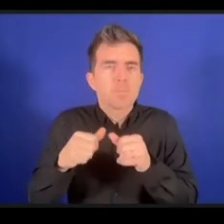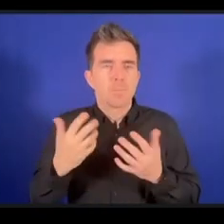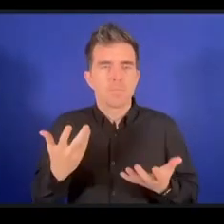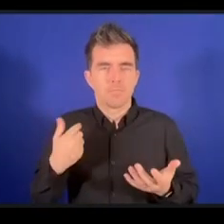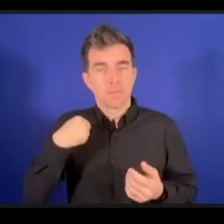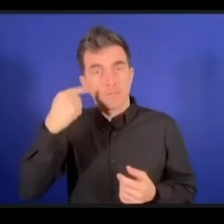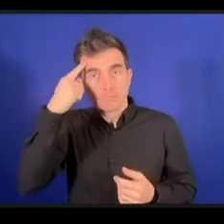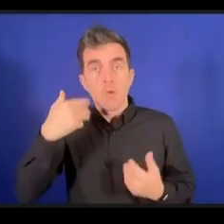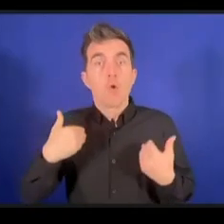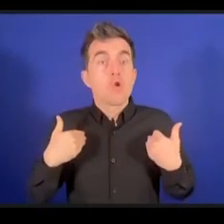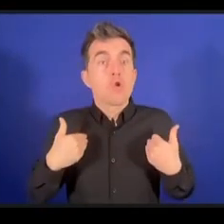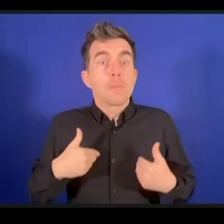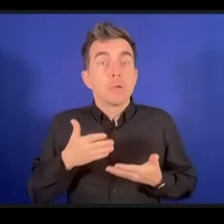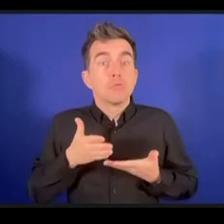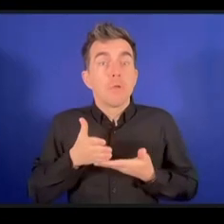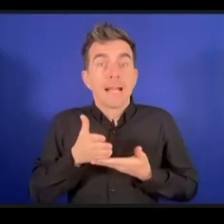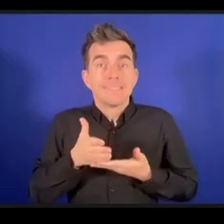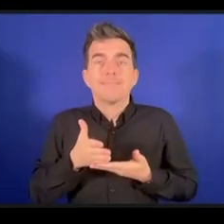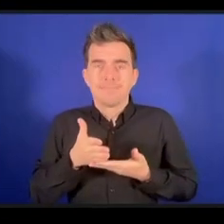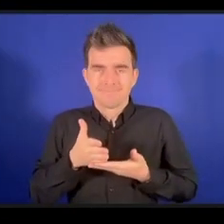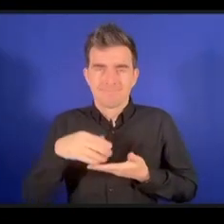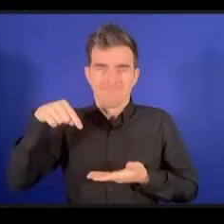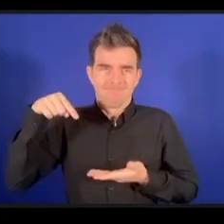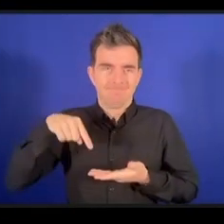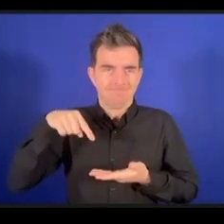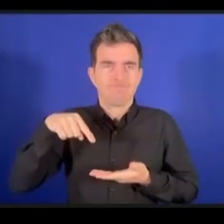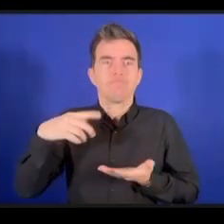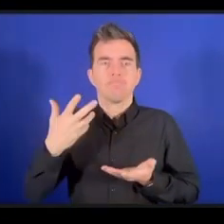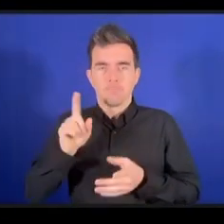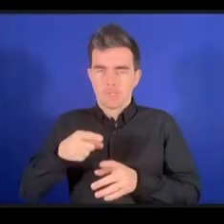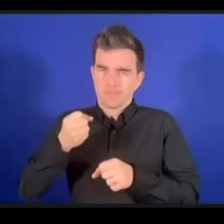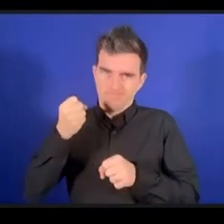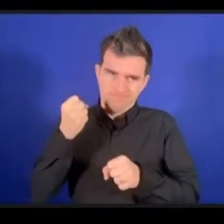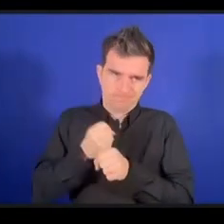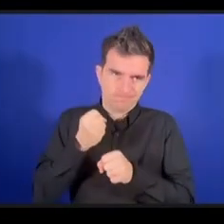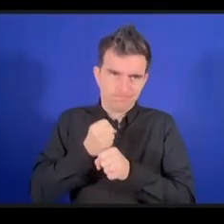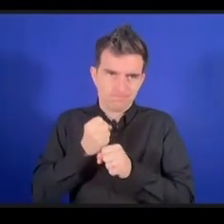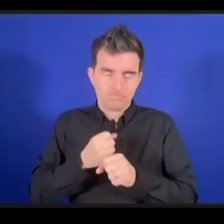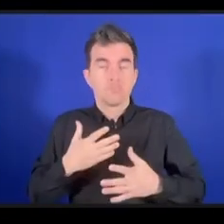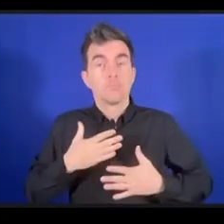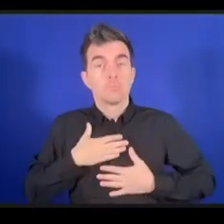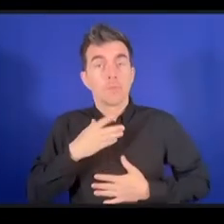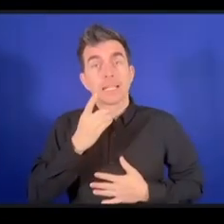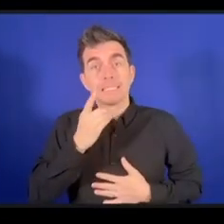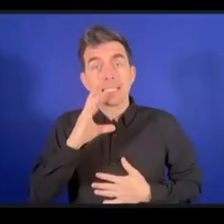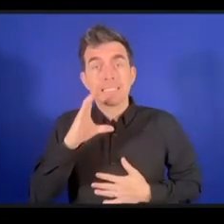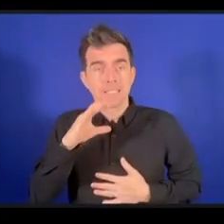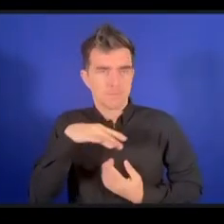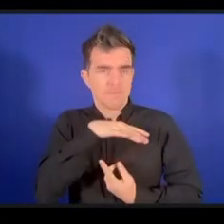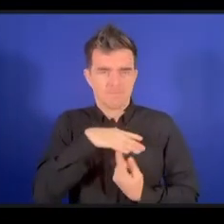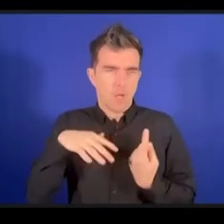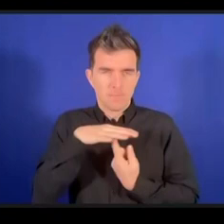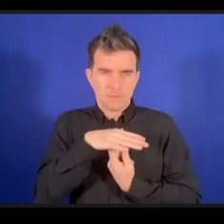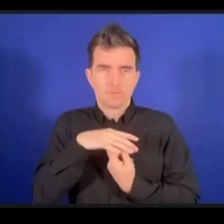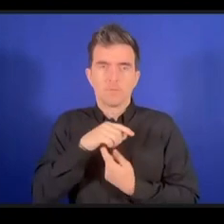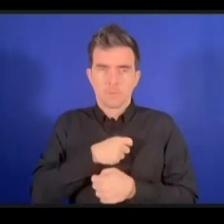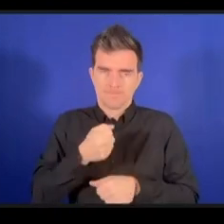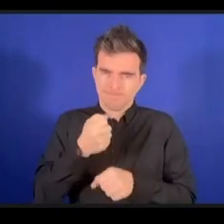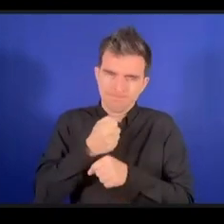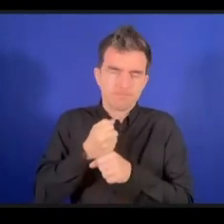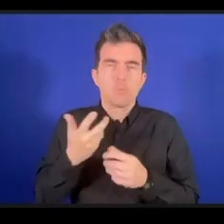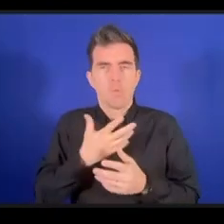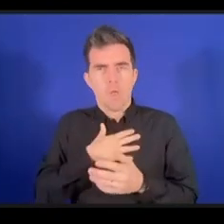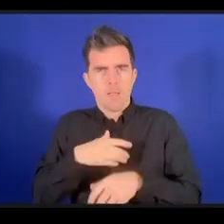a mana y en lo que se refiere al medio ambiente y esta comisión nosotros estamos trabajando en aquellos elementos que hacen hincapié en